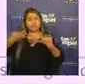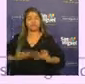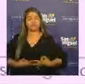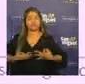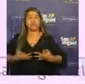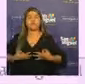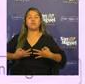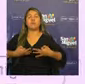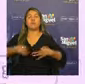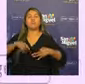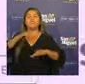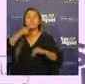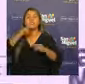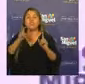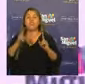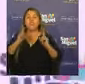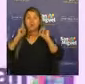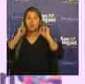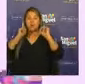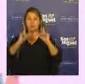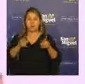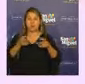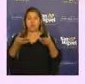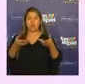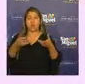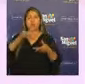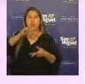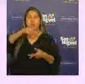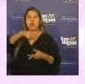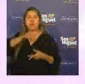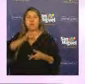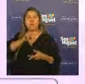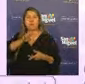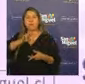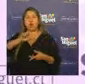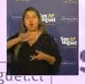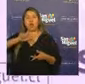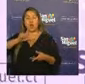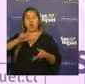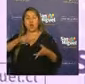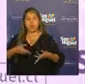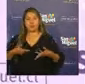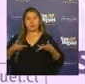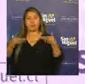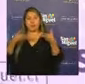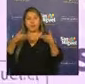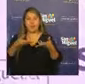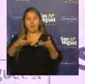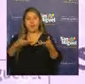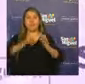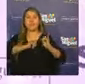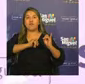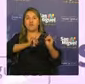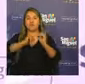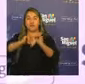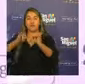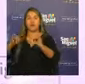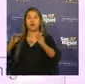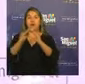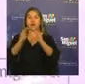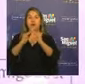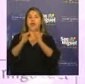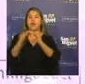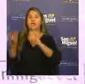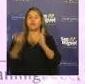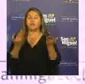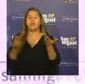es un deber moral el poder entregar y decirle a las vecinas y a los vecinos qué hemos